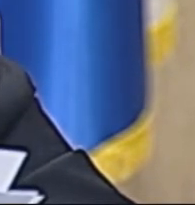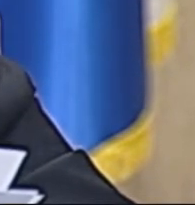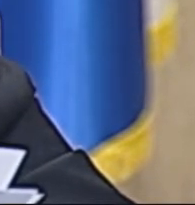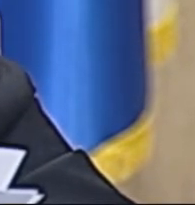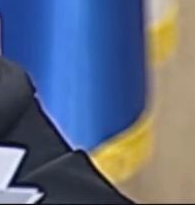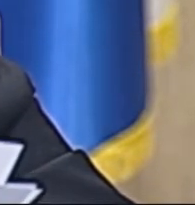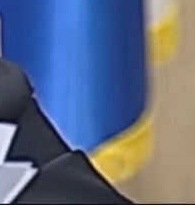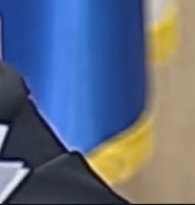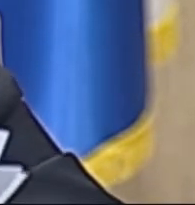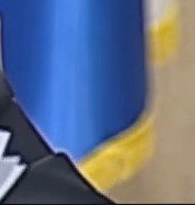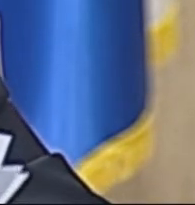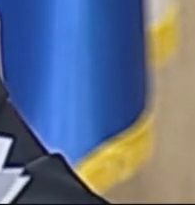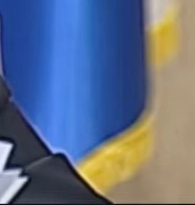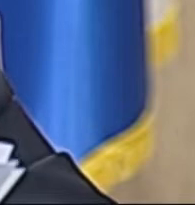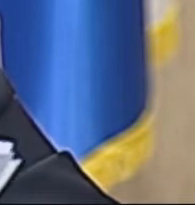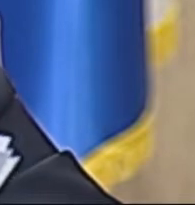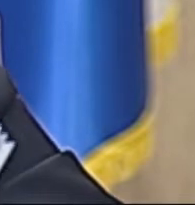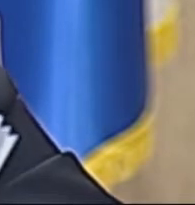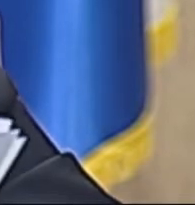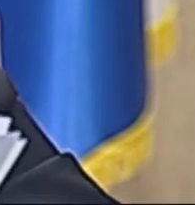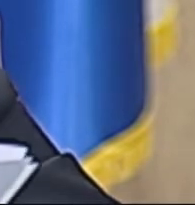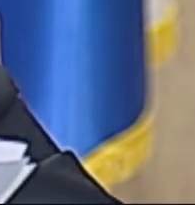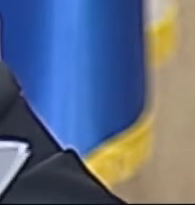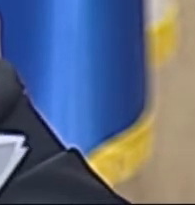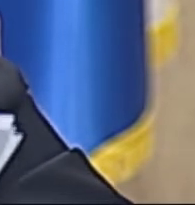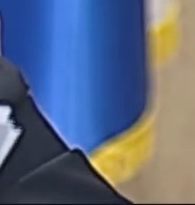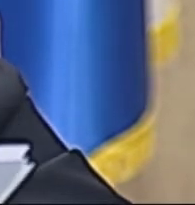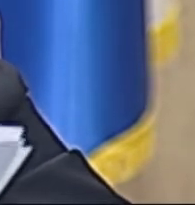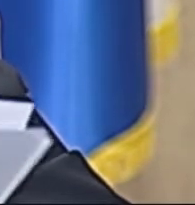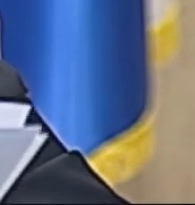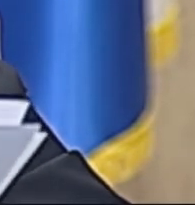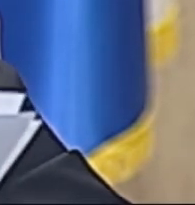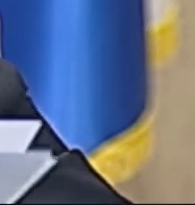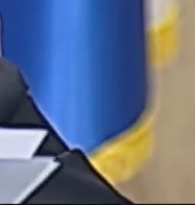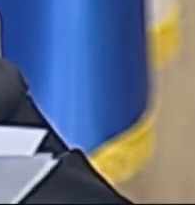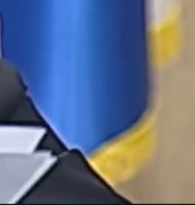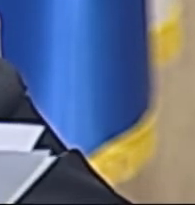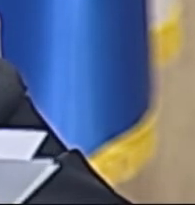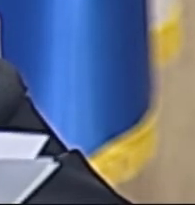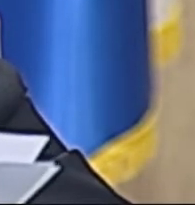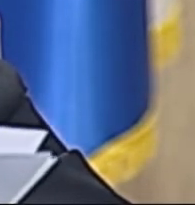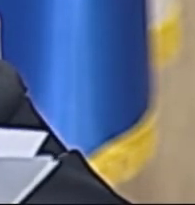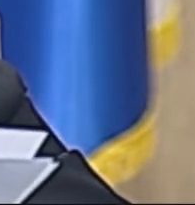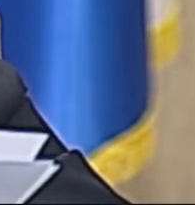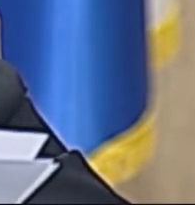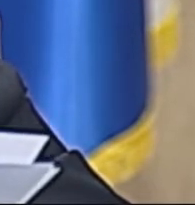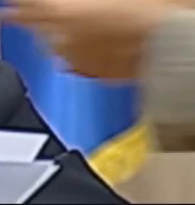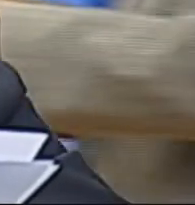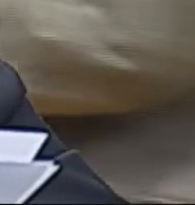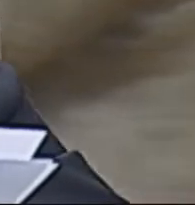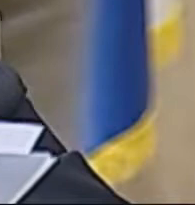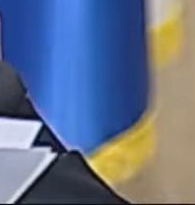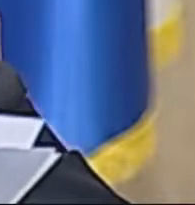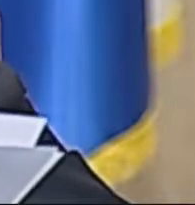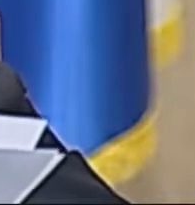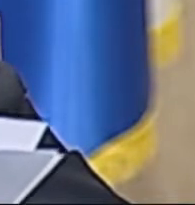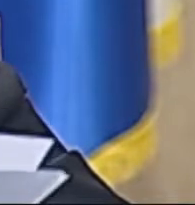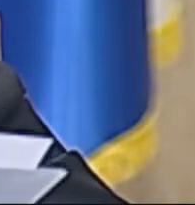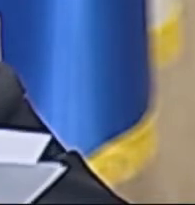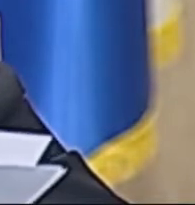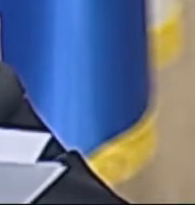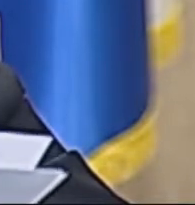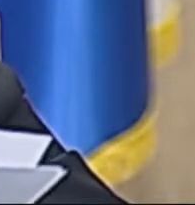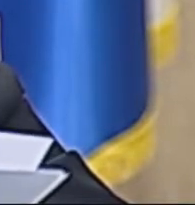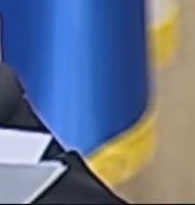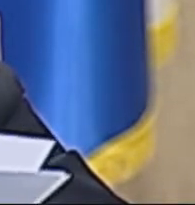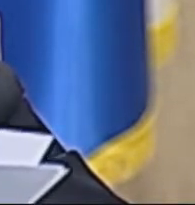incorporar el voto calificado de la siguiente manera. Artículo 21. El Pleno sesionará ordinaria y extraordinariamente,